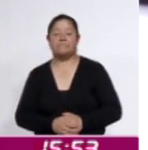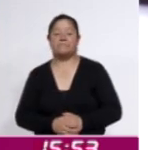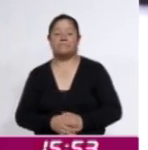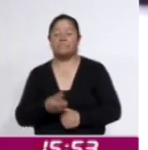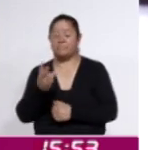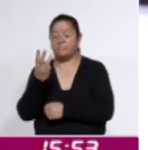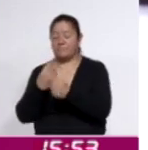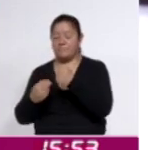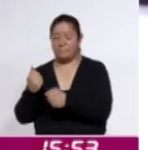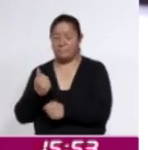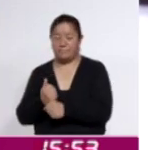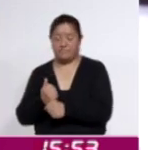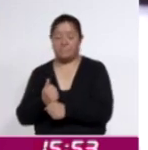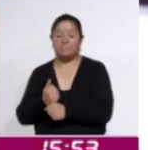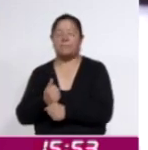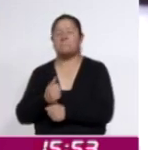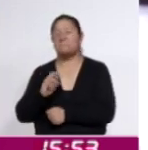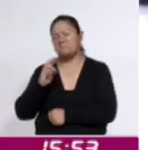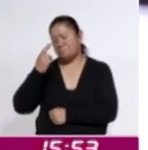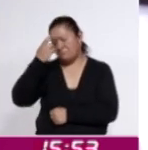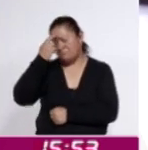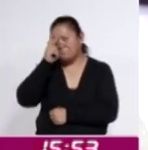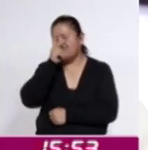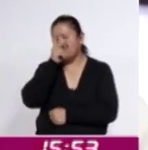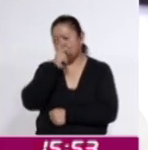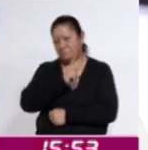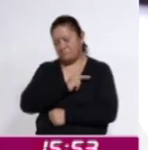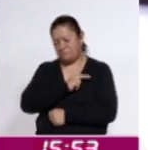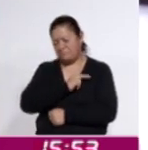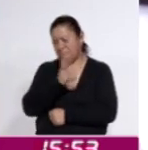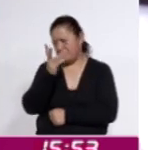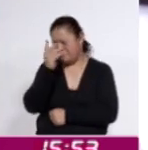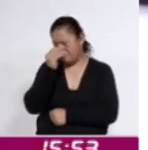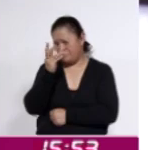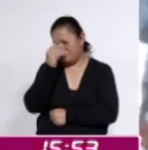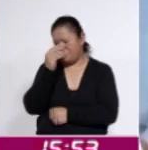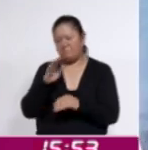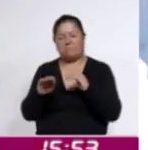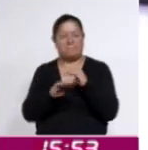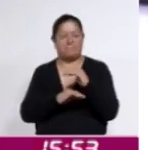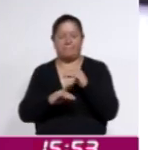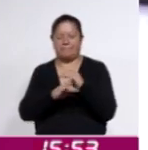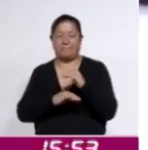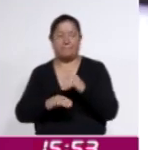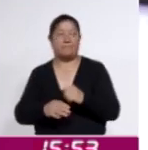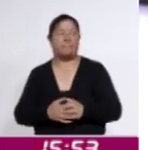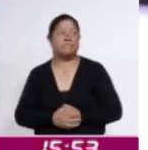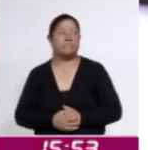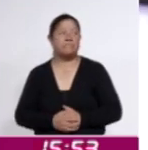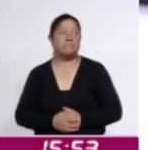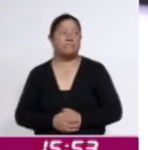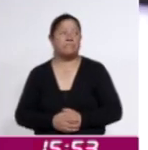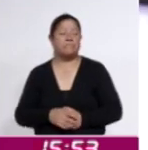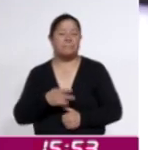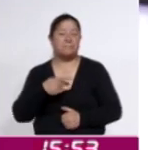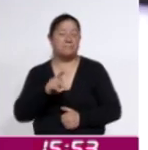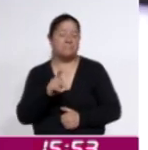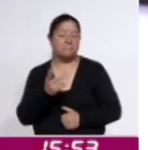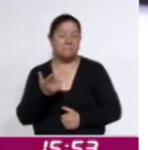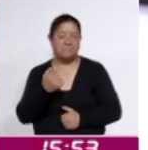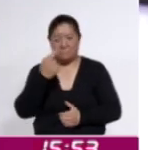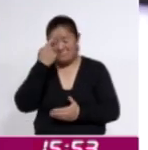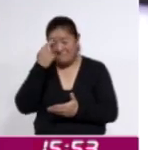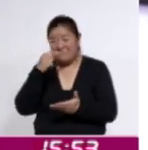3 años recuerdo que mi papá me empezó a enseñar lo que era lo básico, mover piezas. Pero creo que desarrollé un gusto, aparte